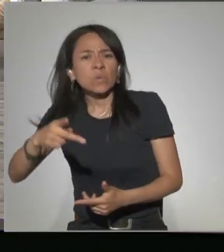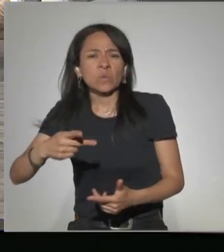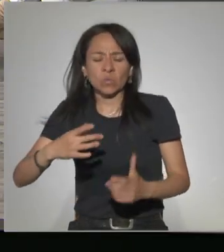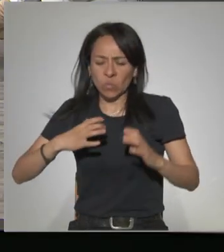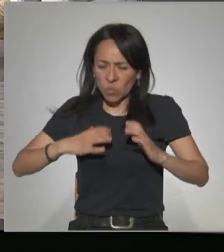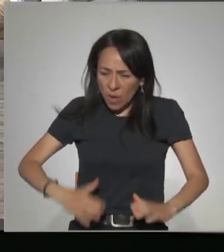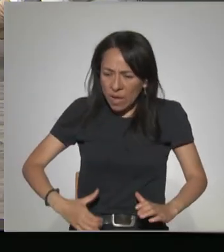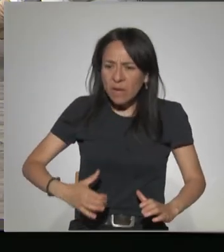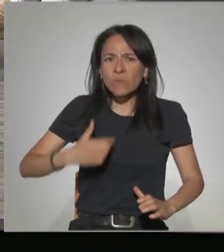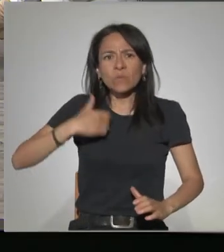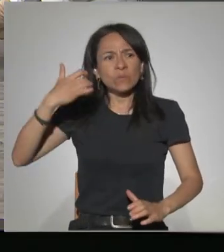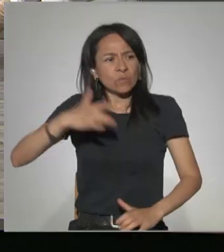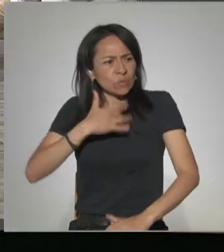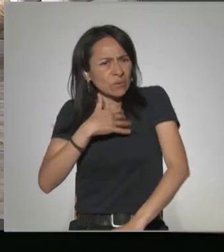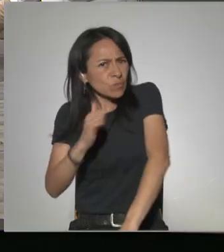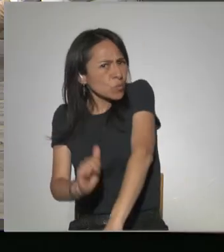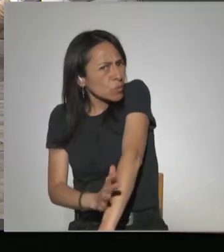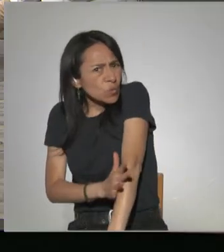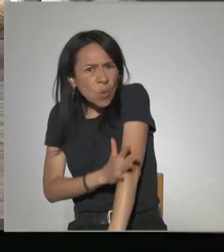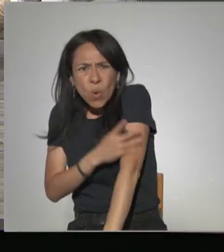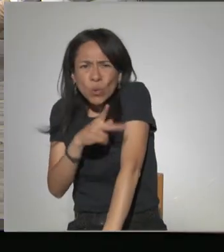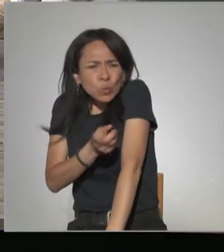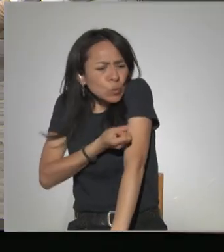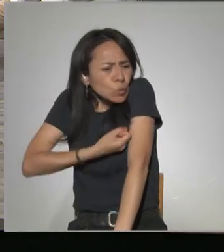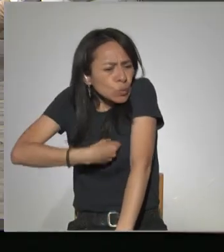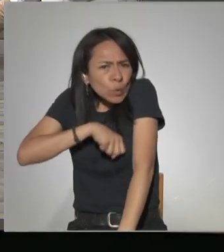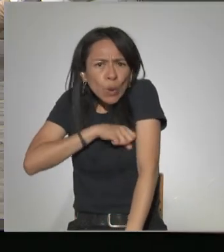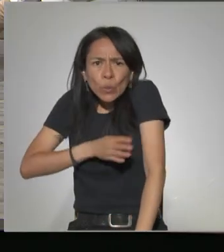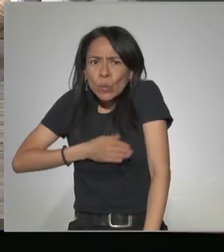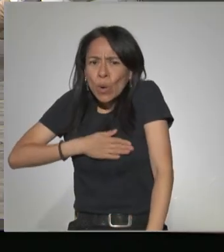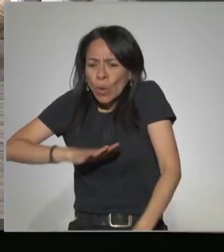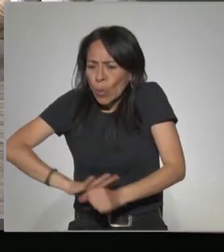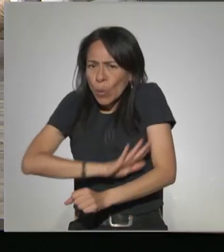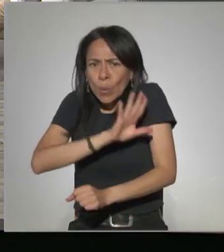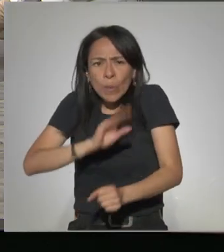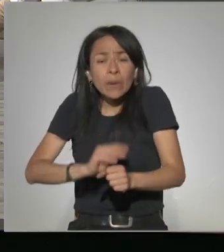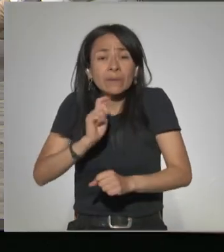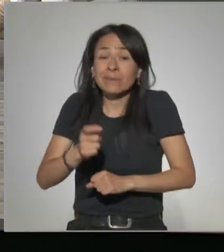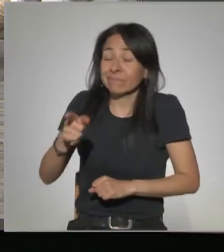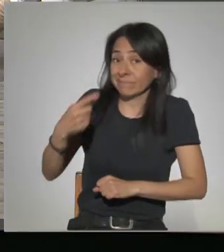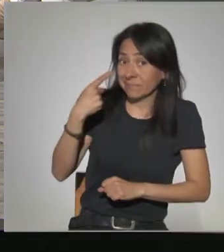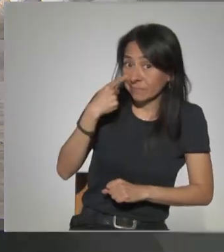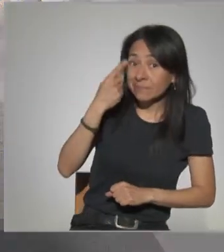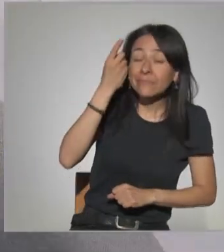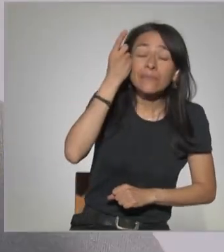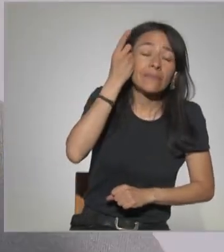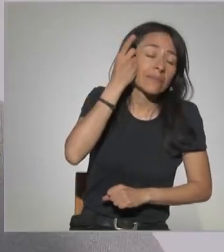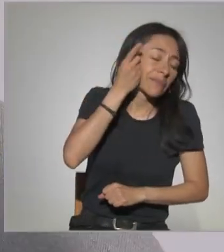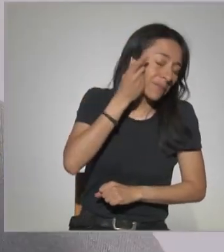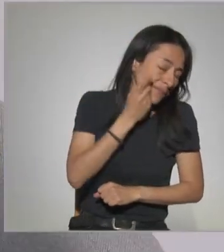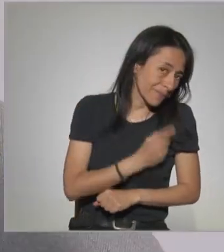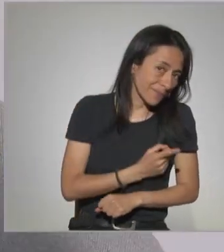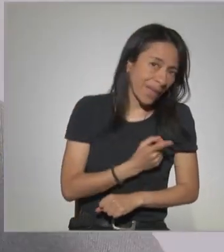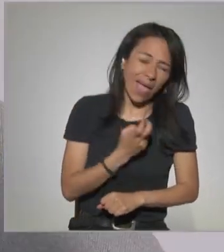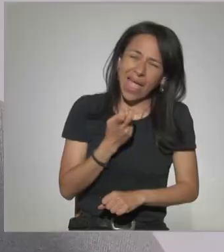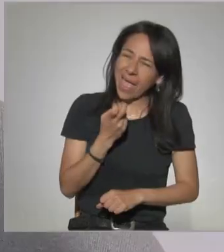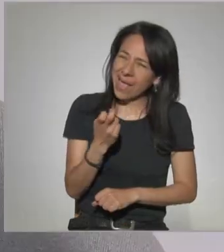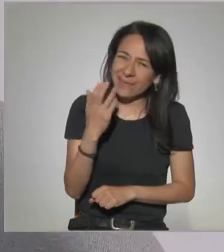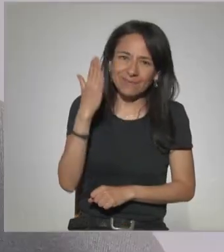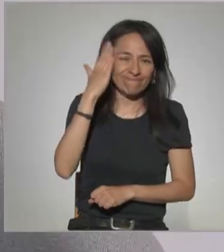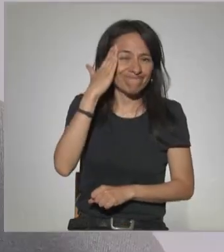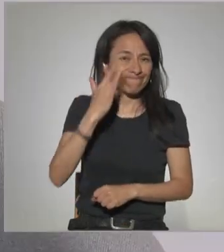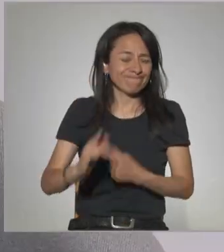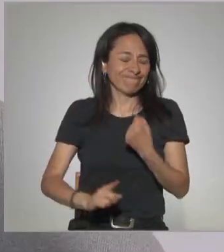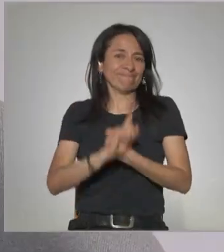emocional? Sí, o sea, el sueño es la base, ¿no? de cualquier trastorno